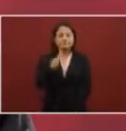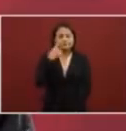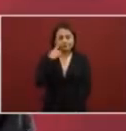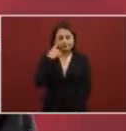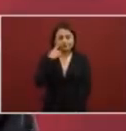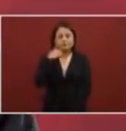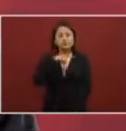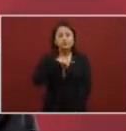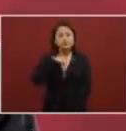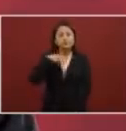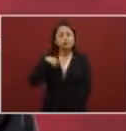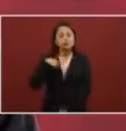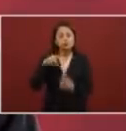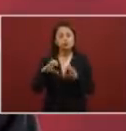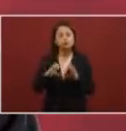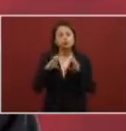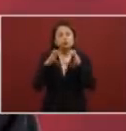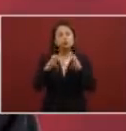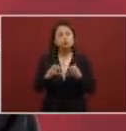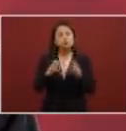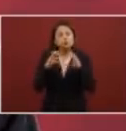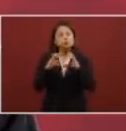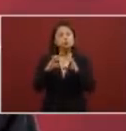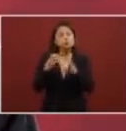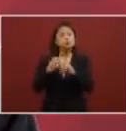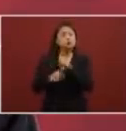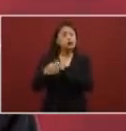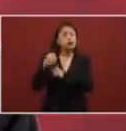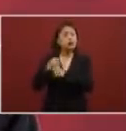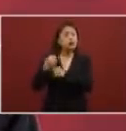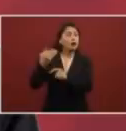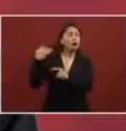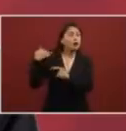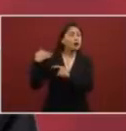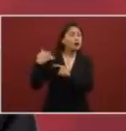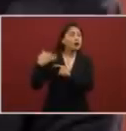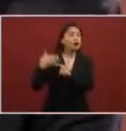cuidamos desde hace muchos años, la congruencia,